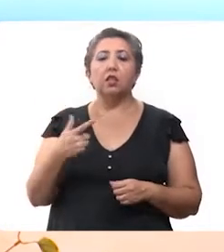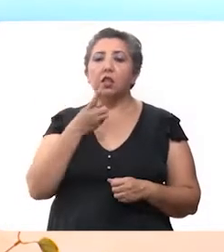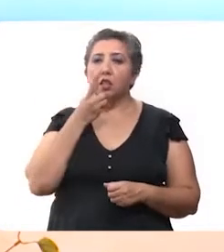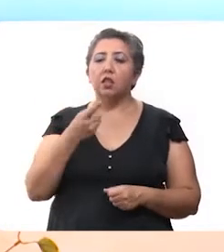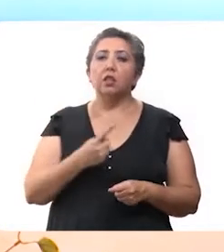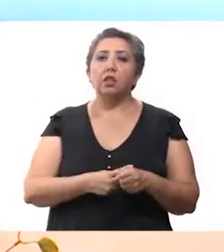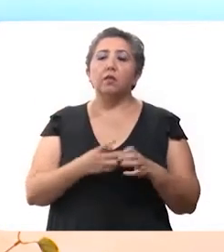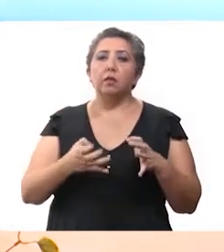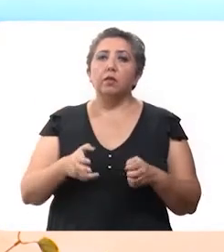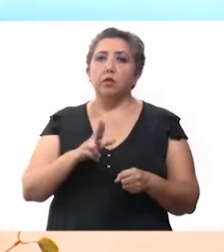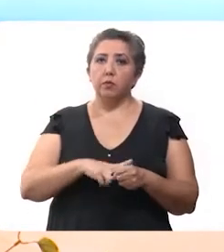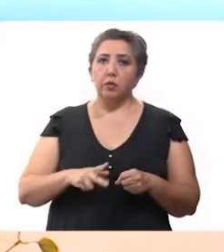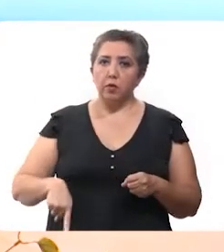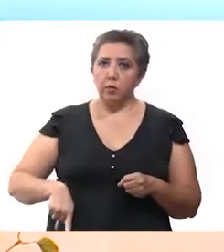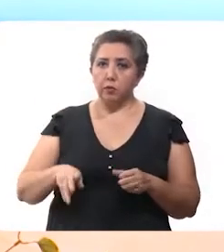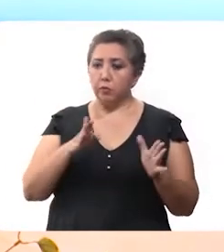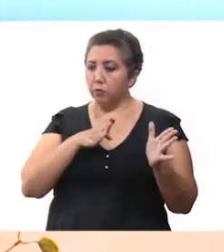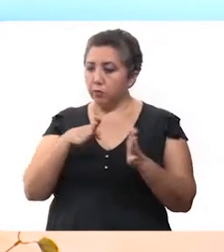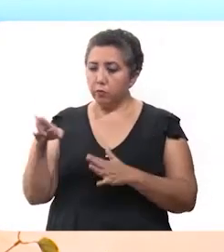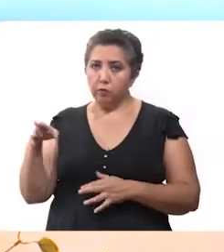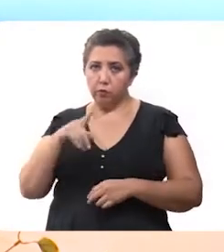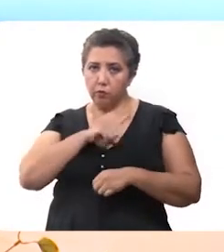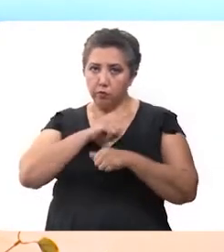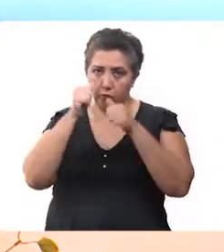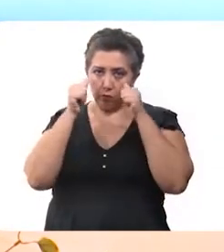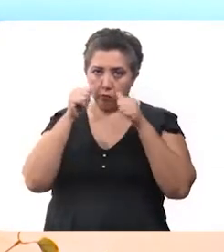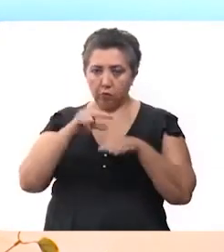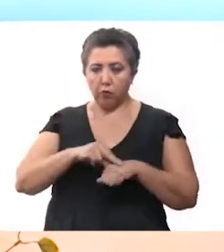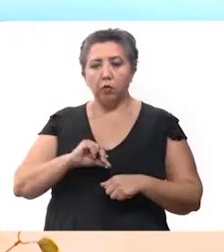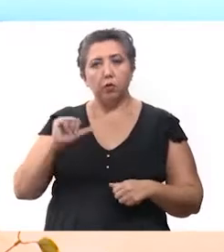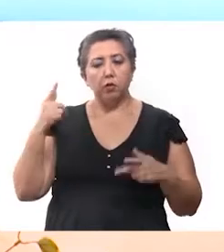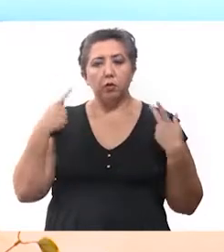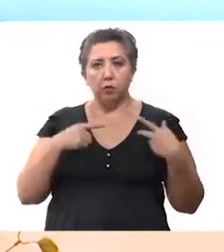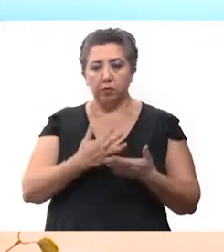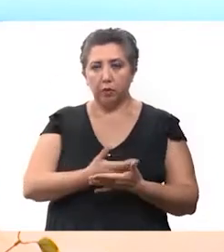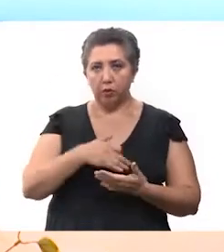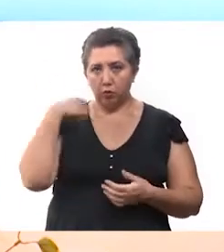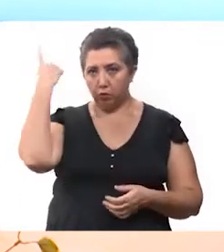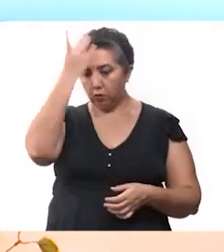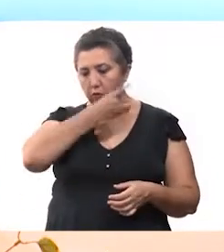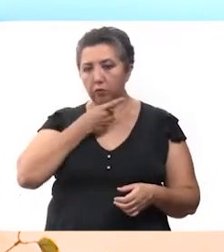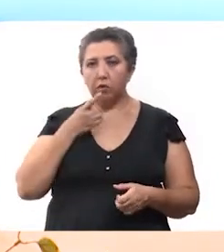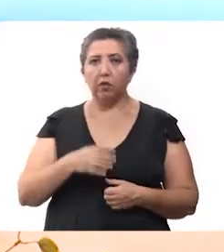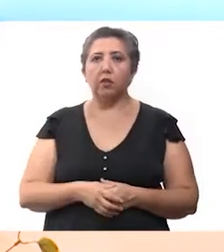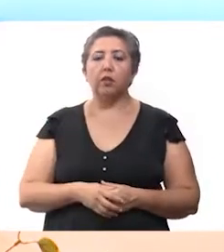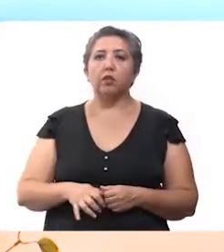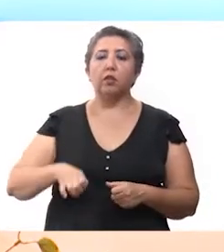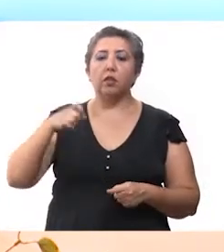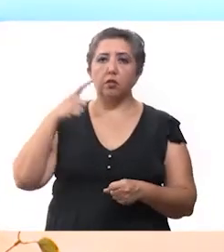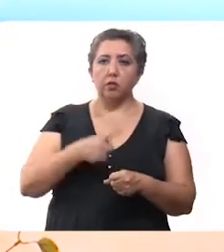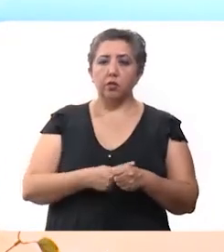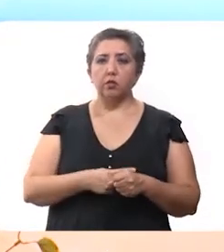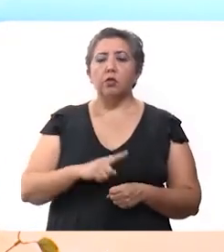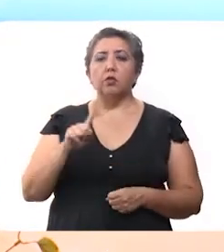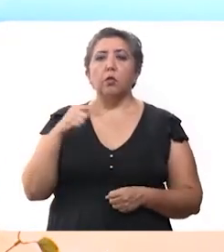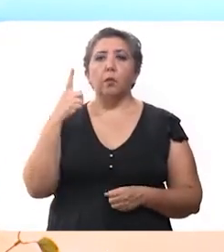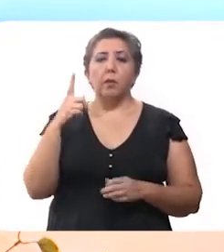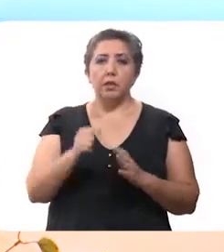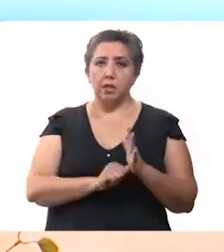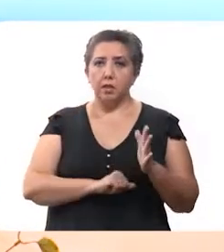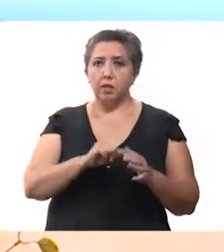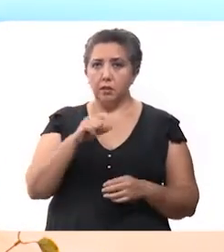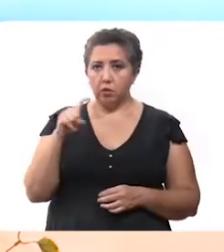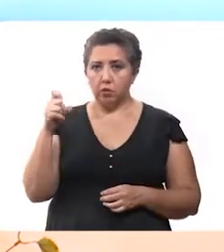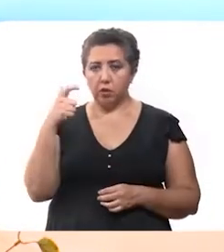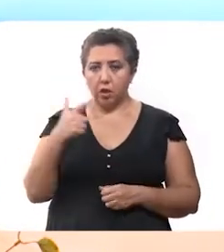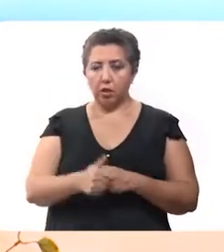casos positivos están en hospitales públicos y en aislamiento total. Hay otros pacientes a la espera del diagnóstico. El rango de edad de los casos es de 1